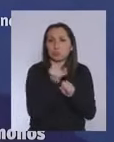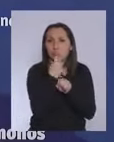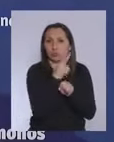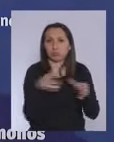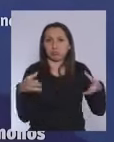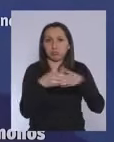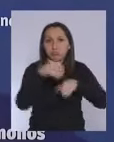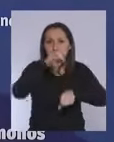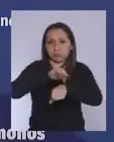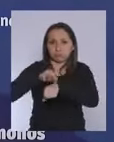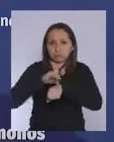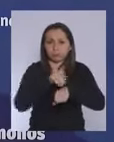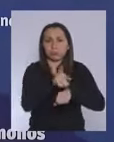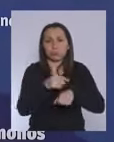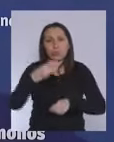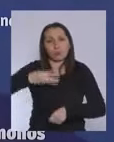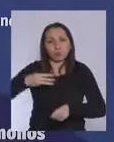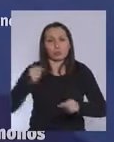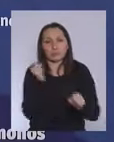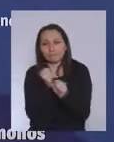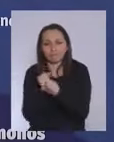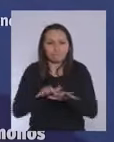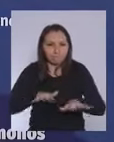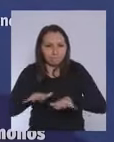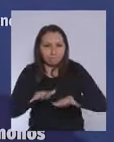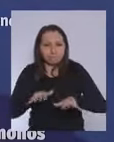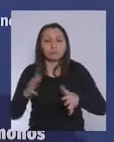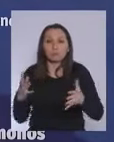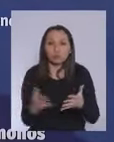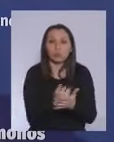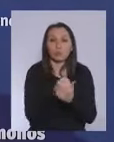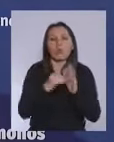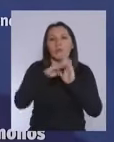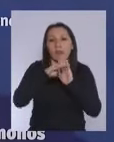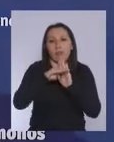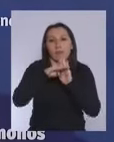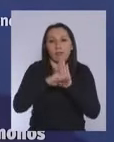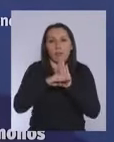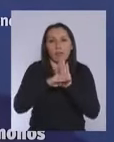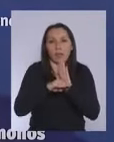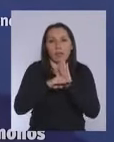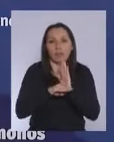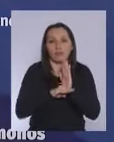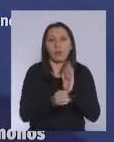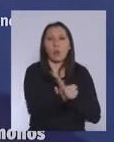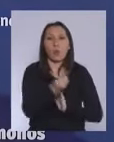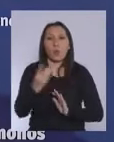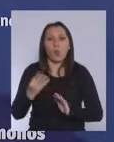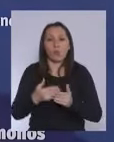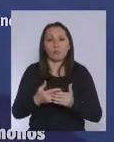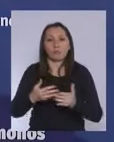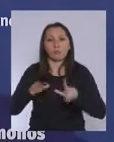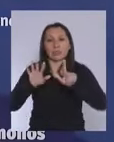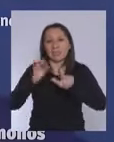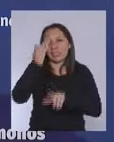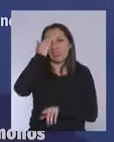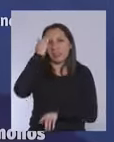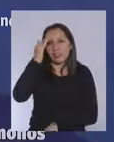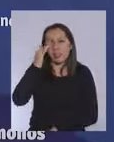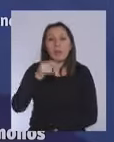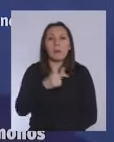de salud y al equipo municipal y han logrado bajar las cifras en las últimas siete días